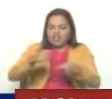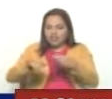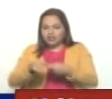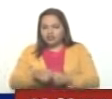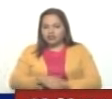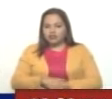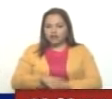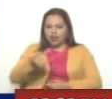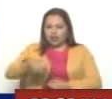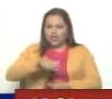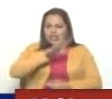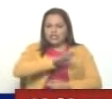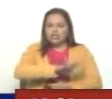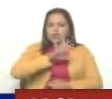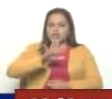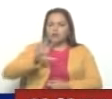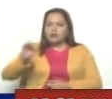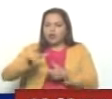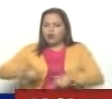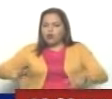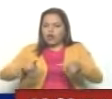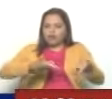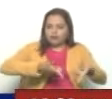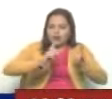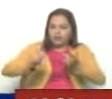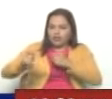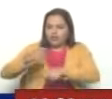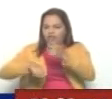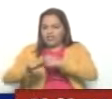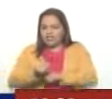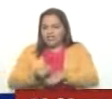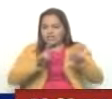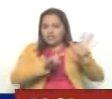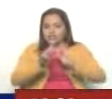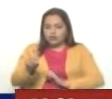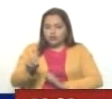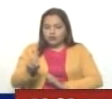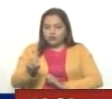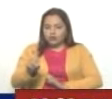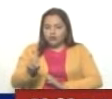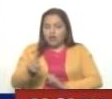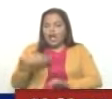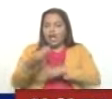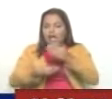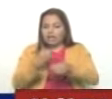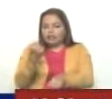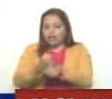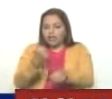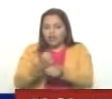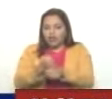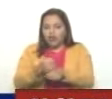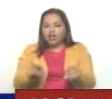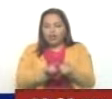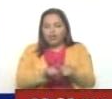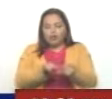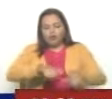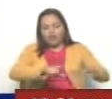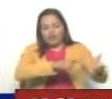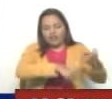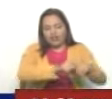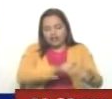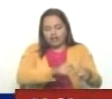tenemos 550 agentes autorizados, 71 agentes que son ASIC, o sea, es decir, agentes que hacen la función de una oficina comercial. ¿Para qué?